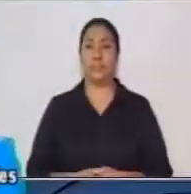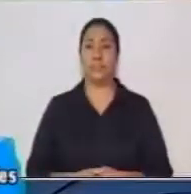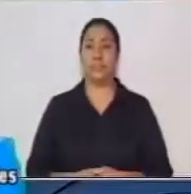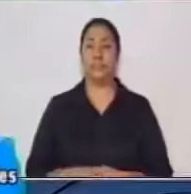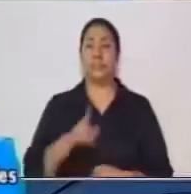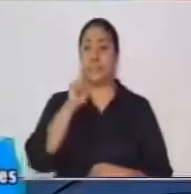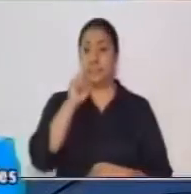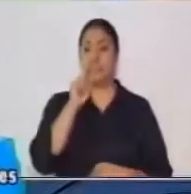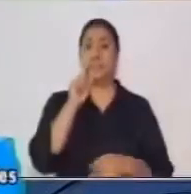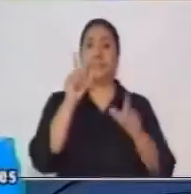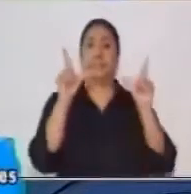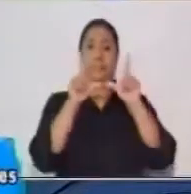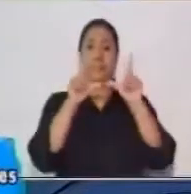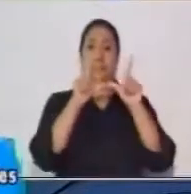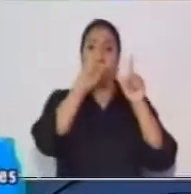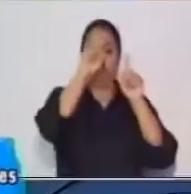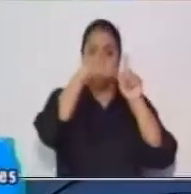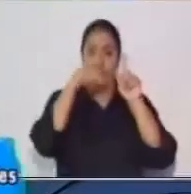1,